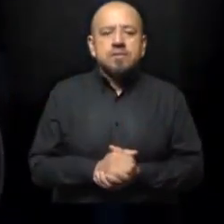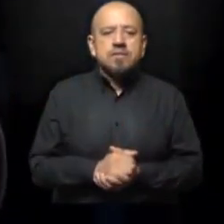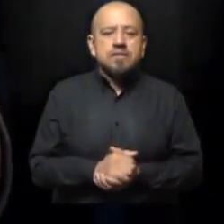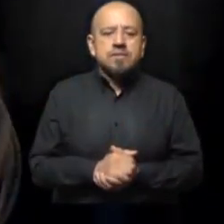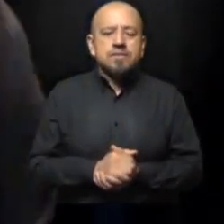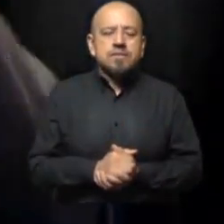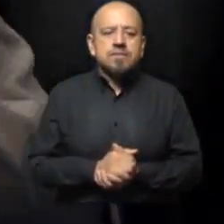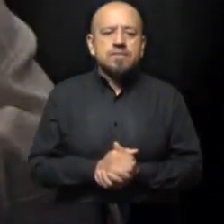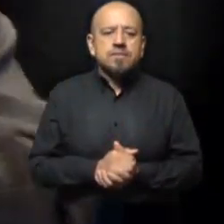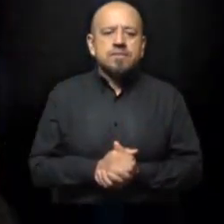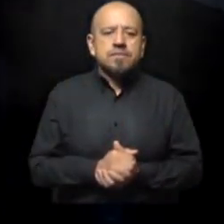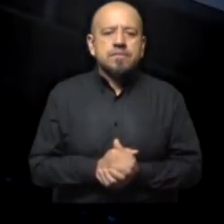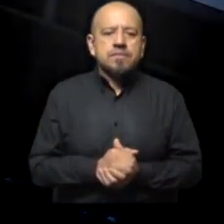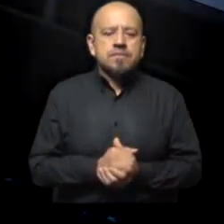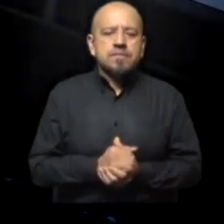vivo